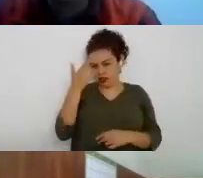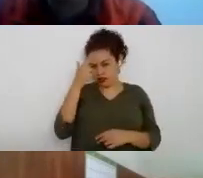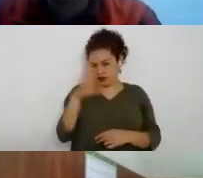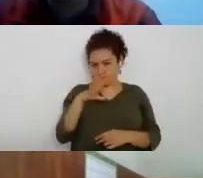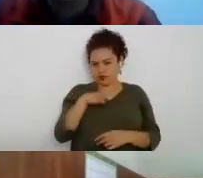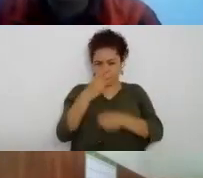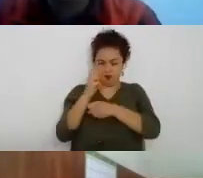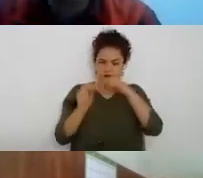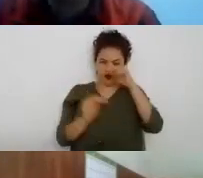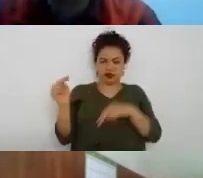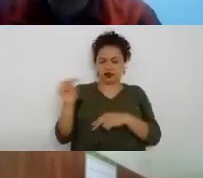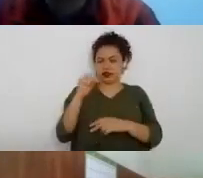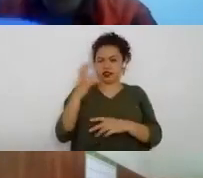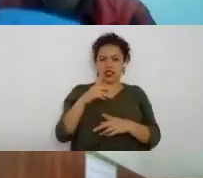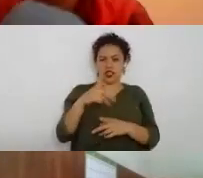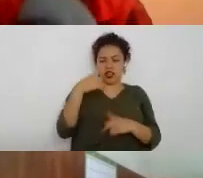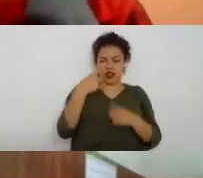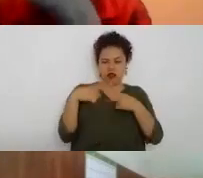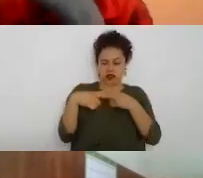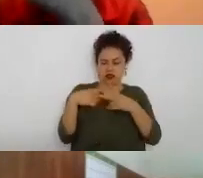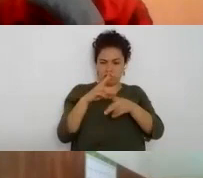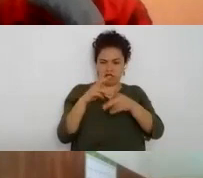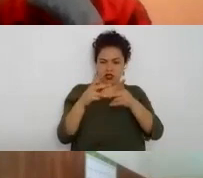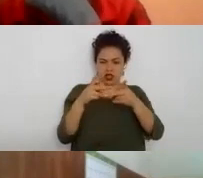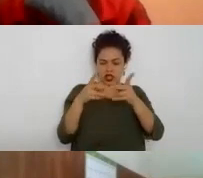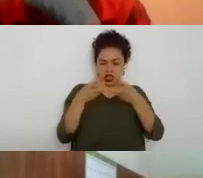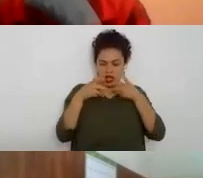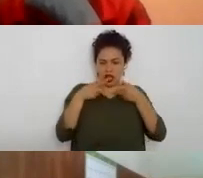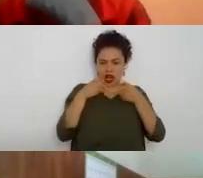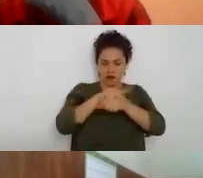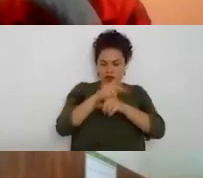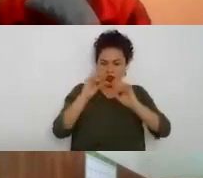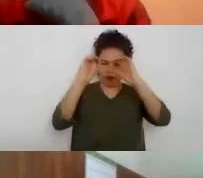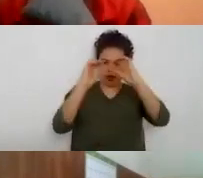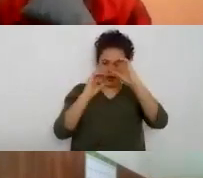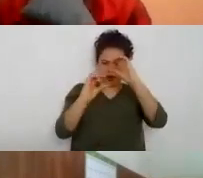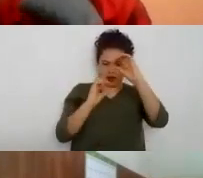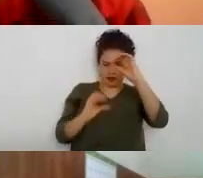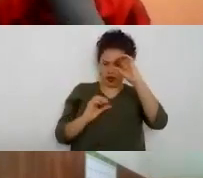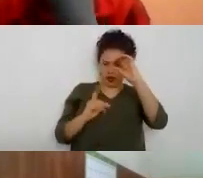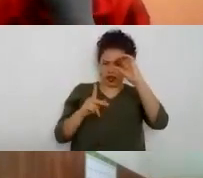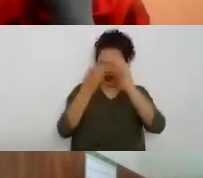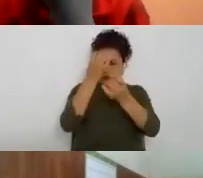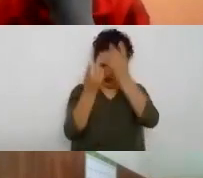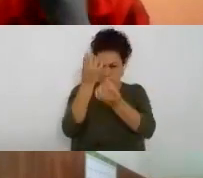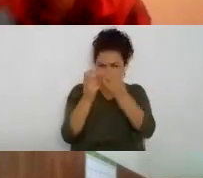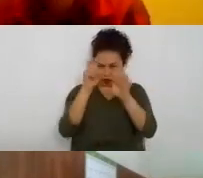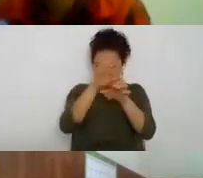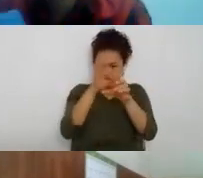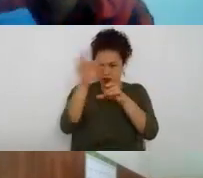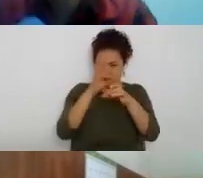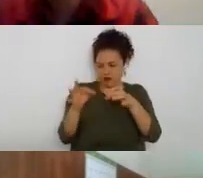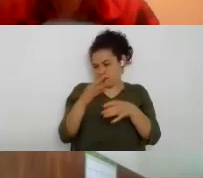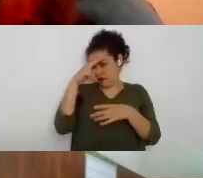tercer grado pasa todas las primeras dos capas de la piel hasta la segunda. ¿Ok? Y como bien lo comentan, al tratarse de una de